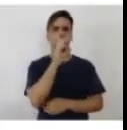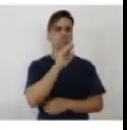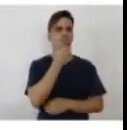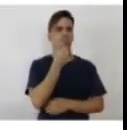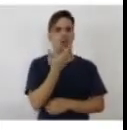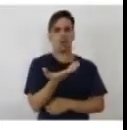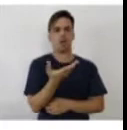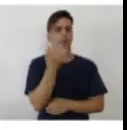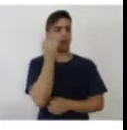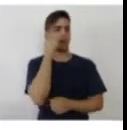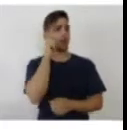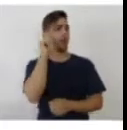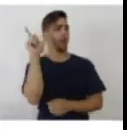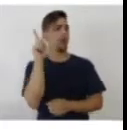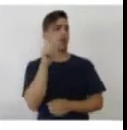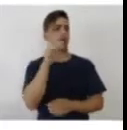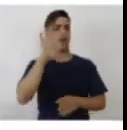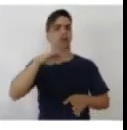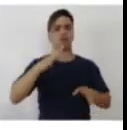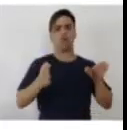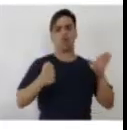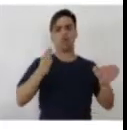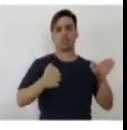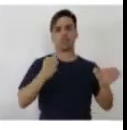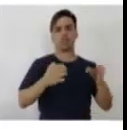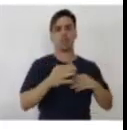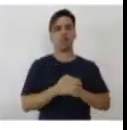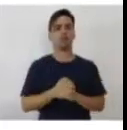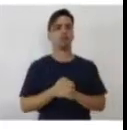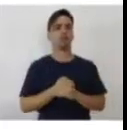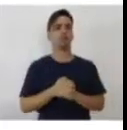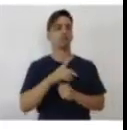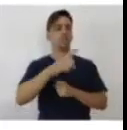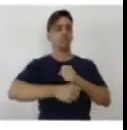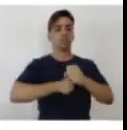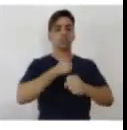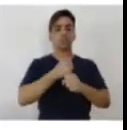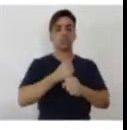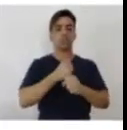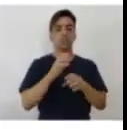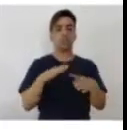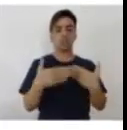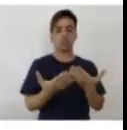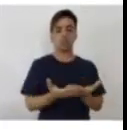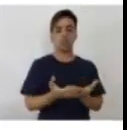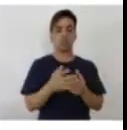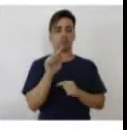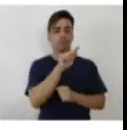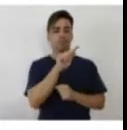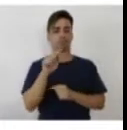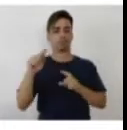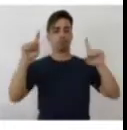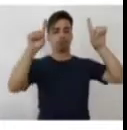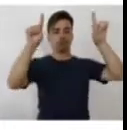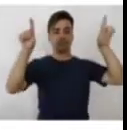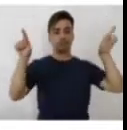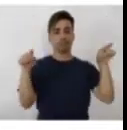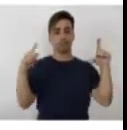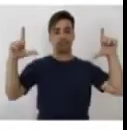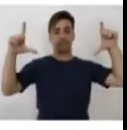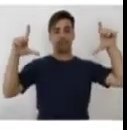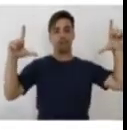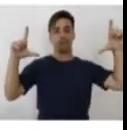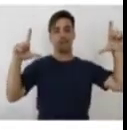idea de que no pertenecen al intervalo. Y en notación de conjunto se utilizan entonces los